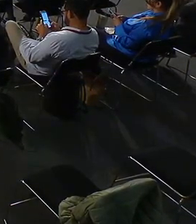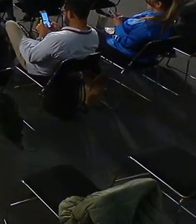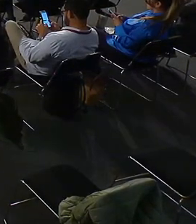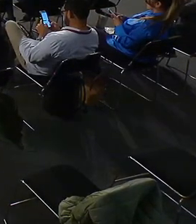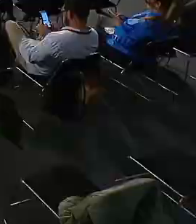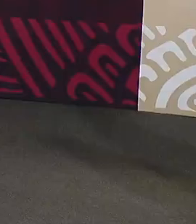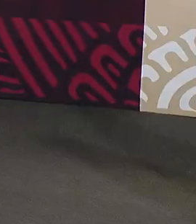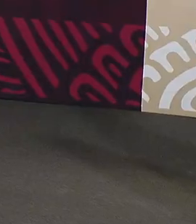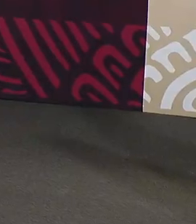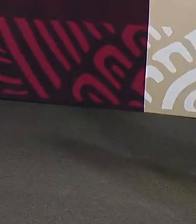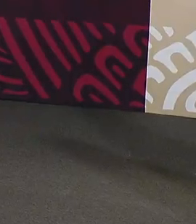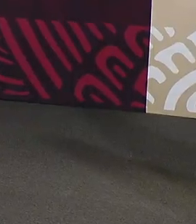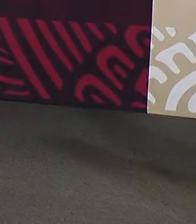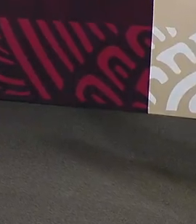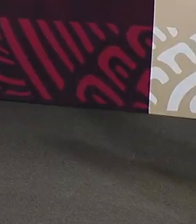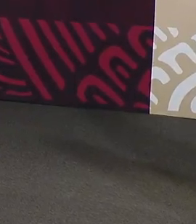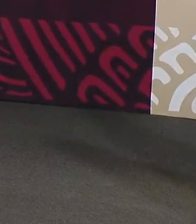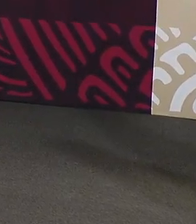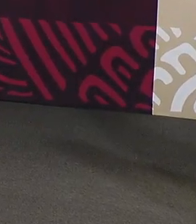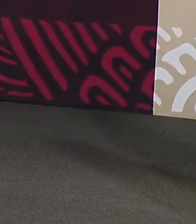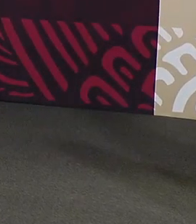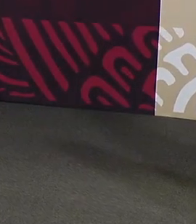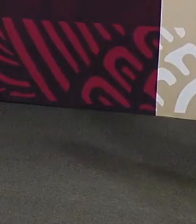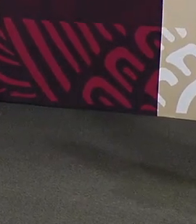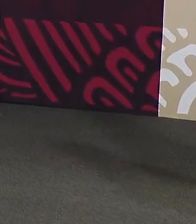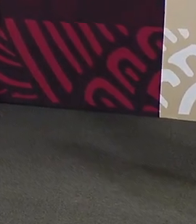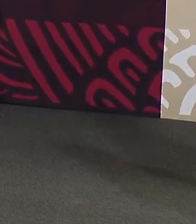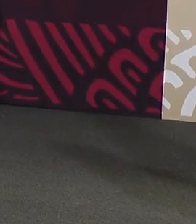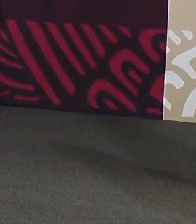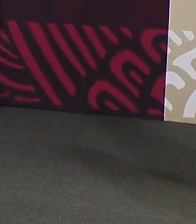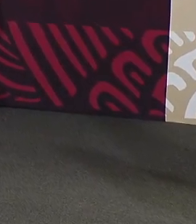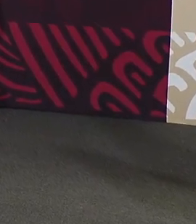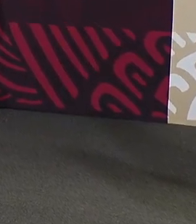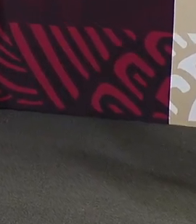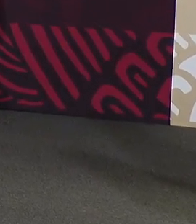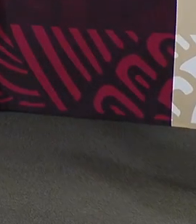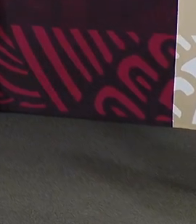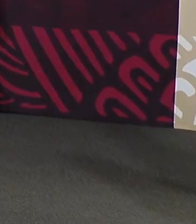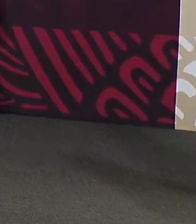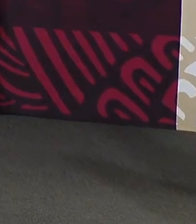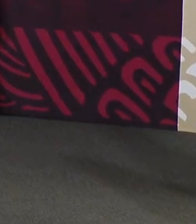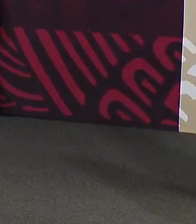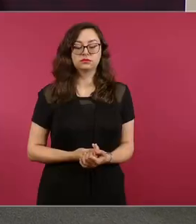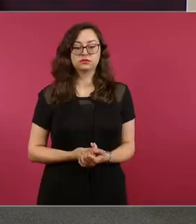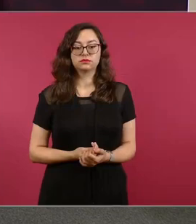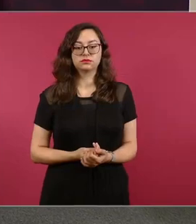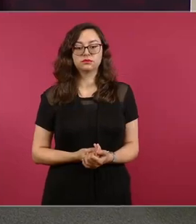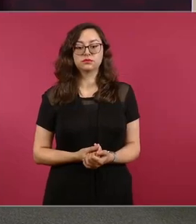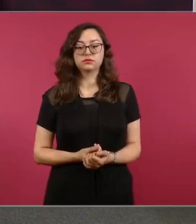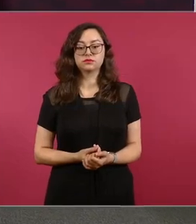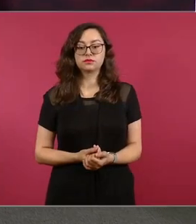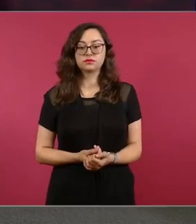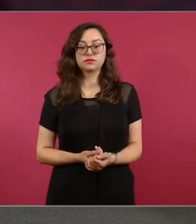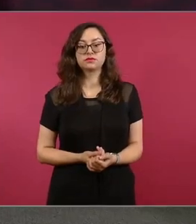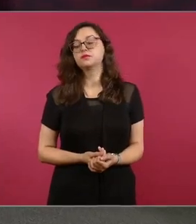por ineficiencia o mala fe,